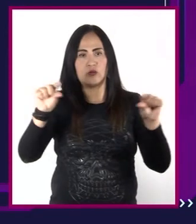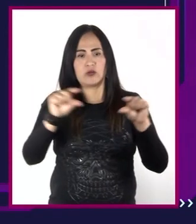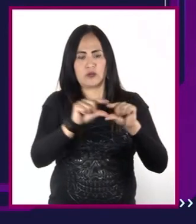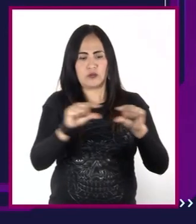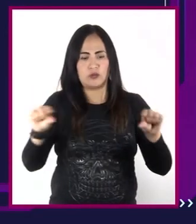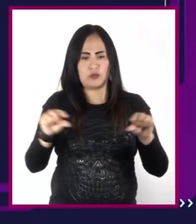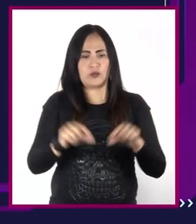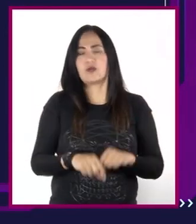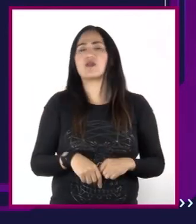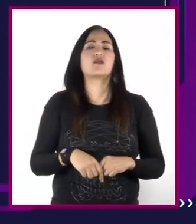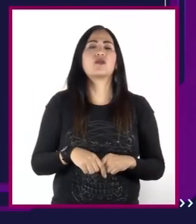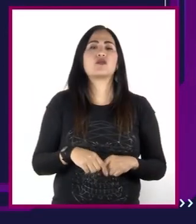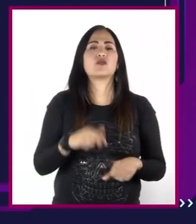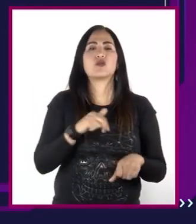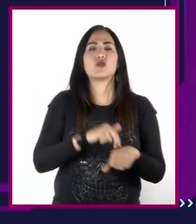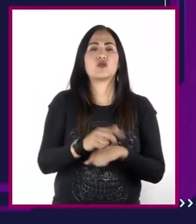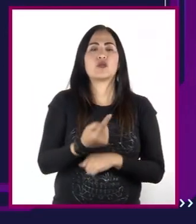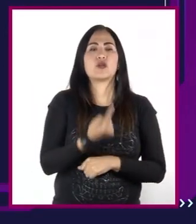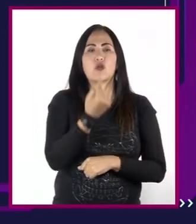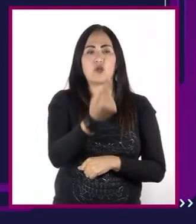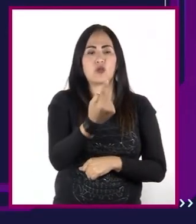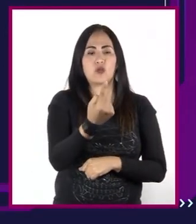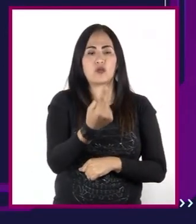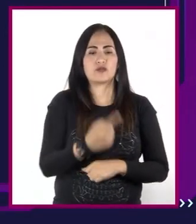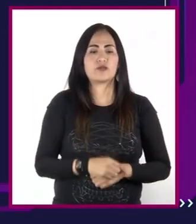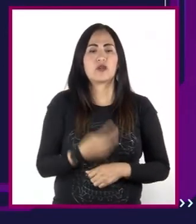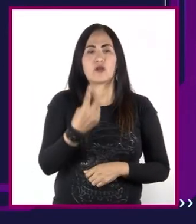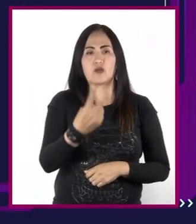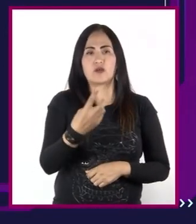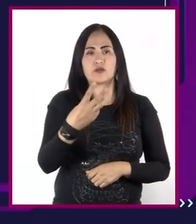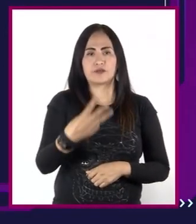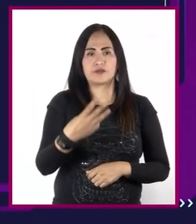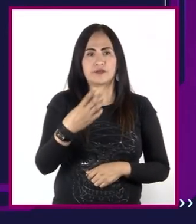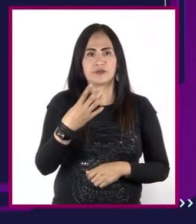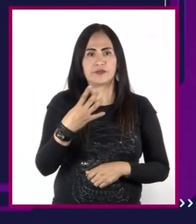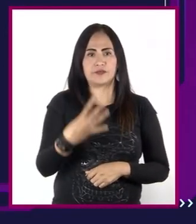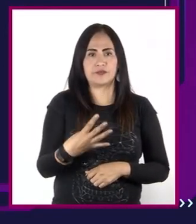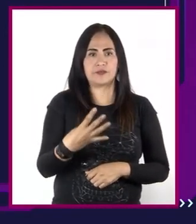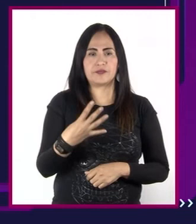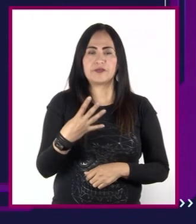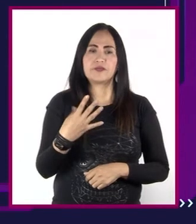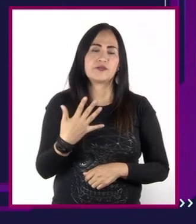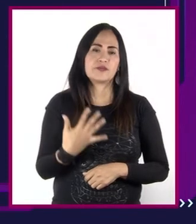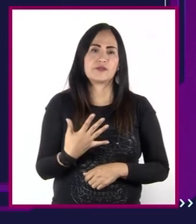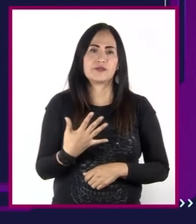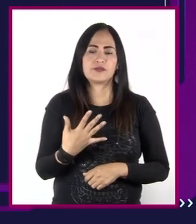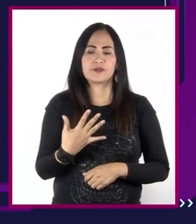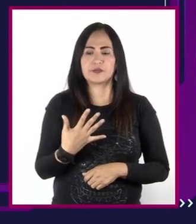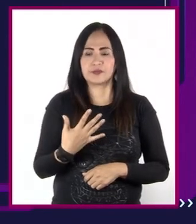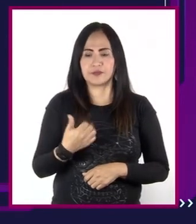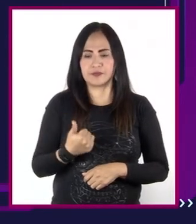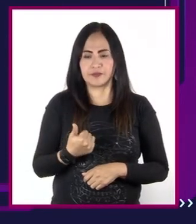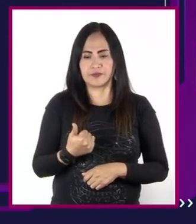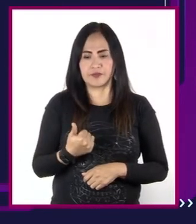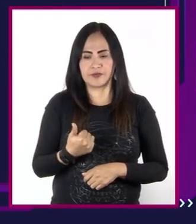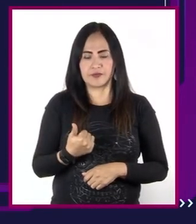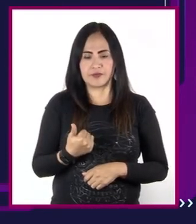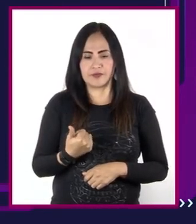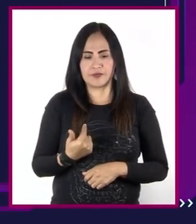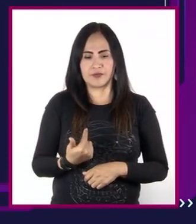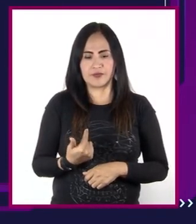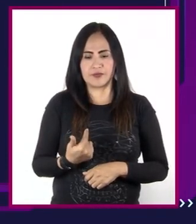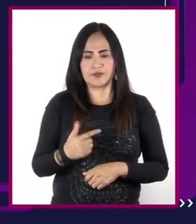se registró el número del paciente: 1, 2, 3, 4, 5,